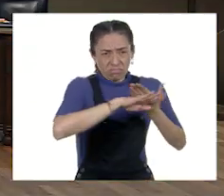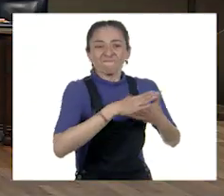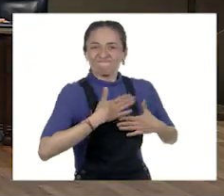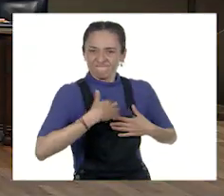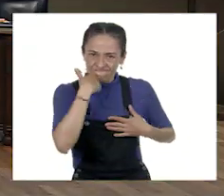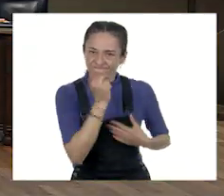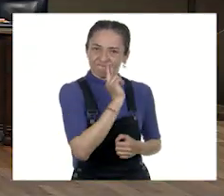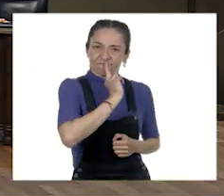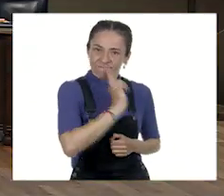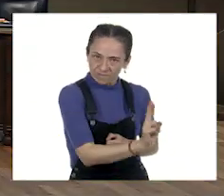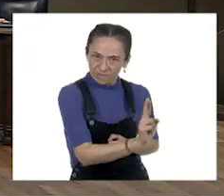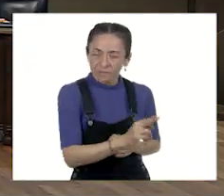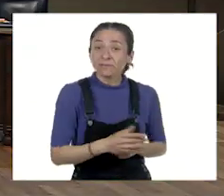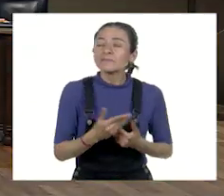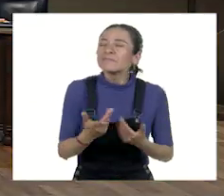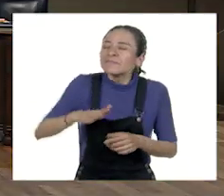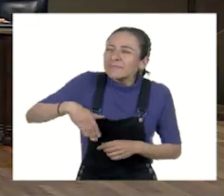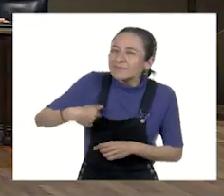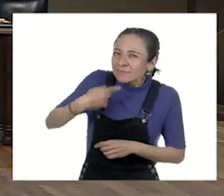les decía,